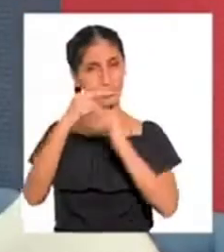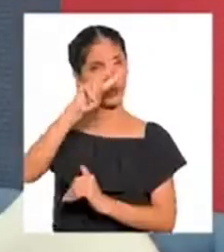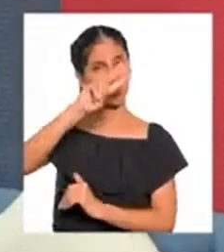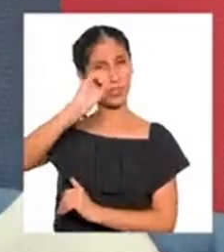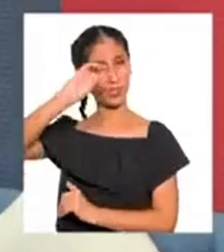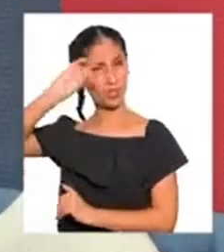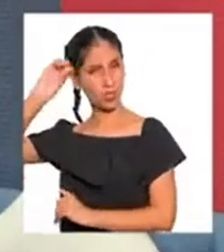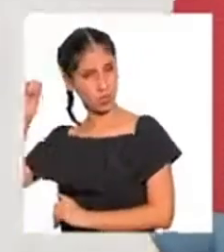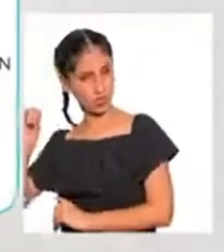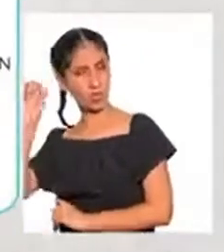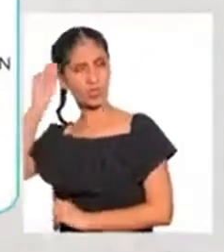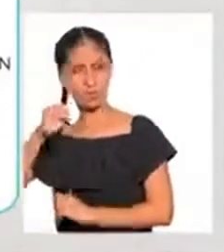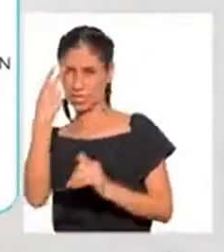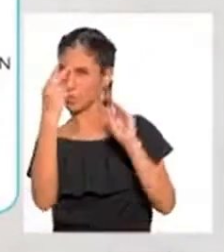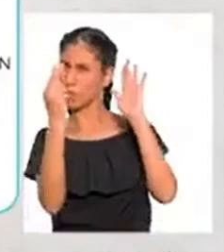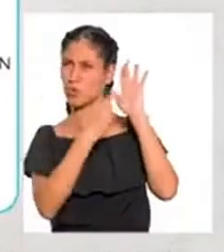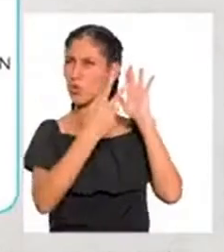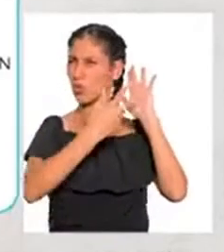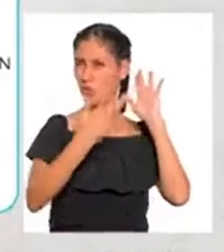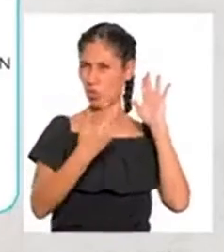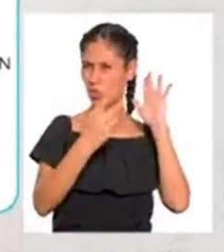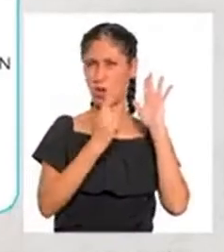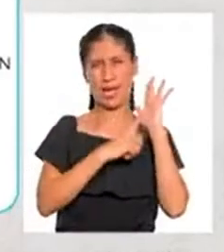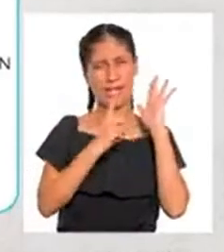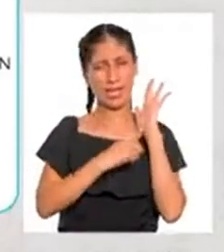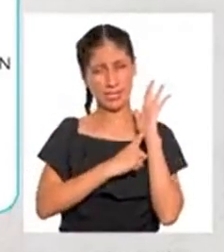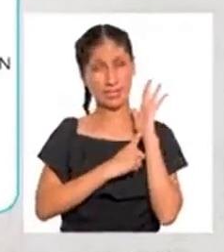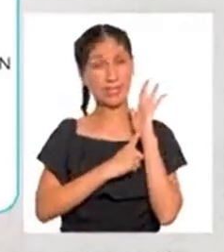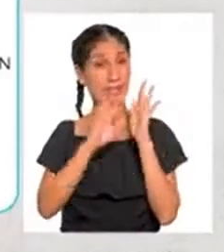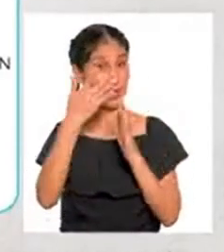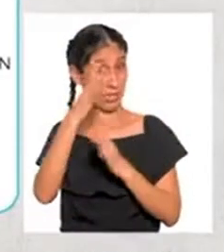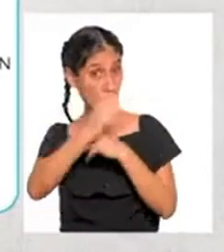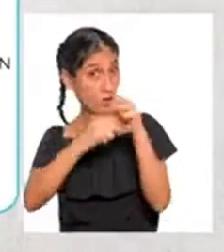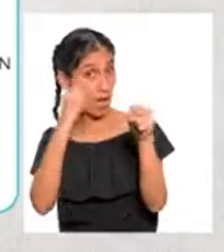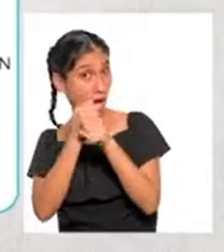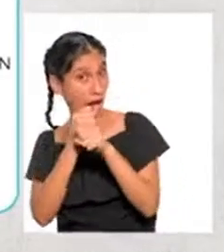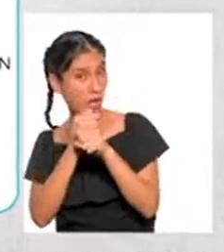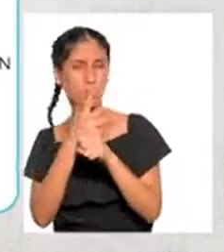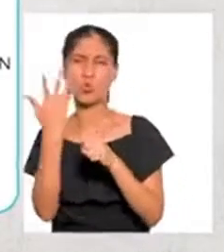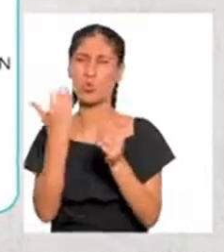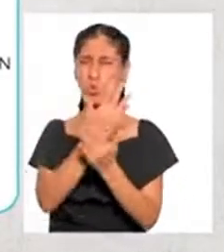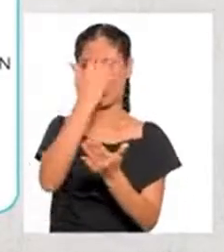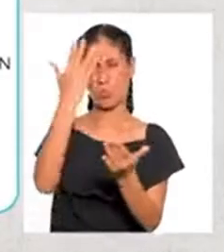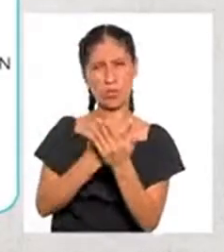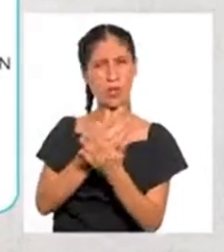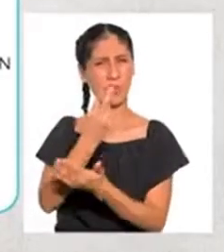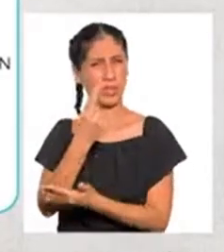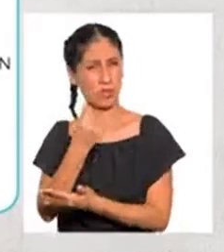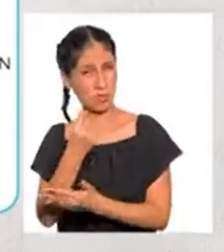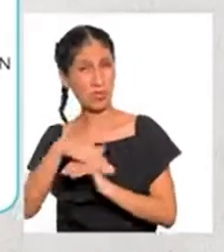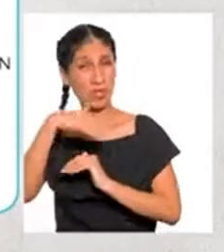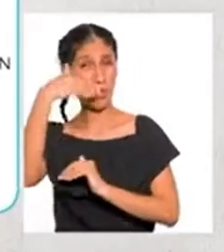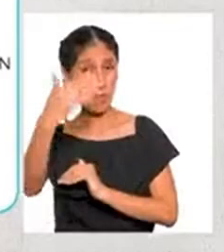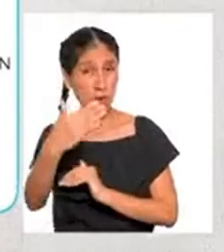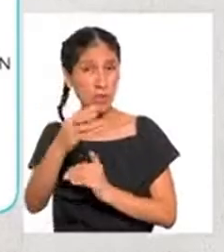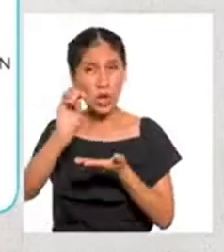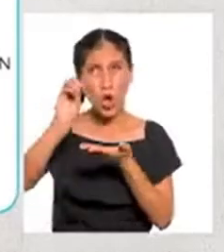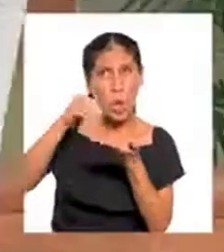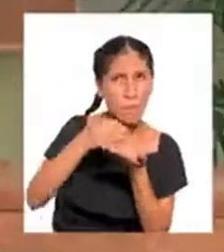hemos visto que por un lado en esa época había una crisis económica que llevó al desempleo y por lo tanto la alimentación se vio